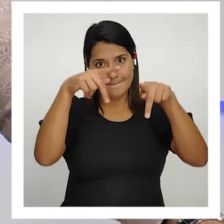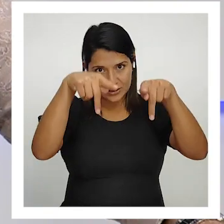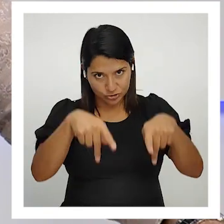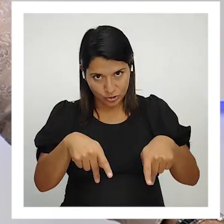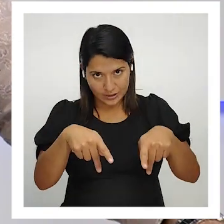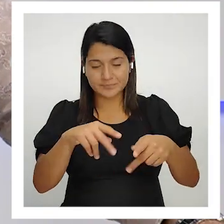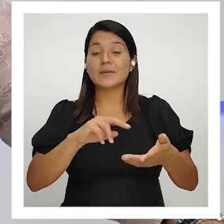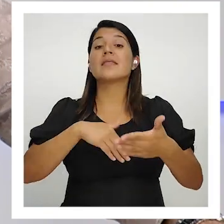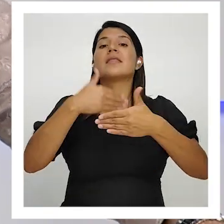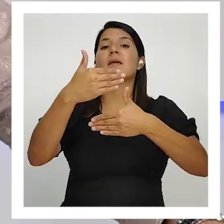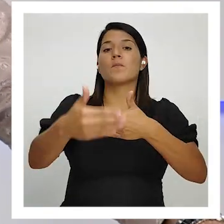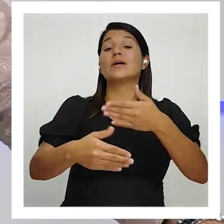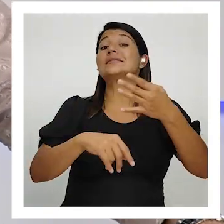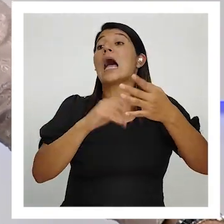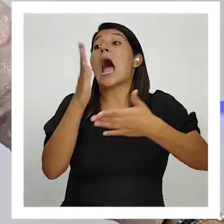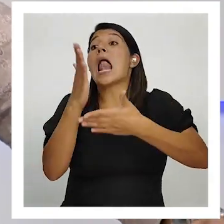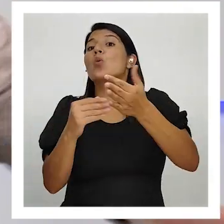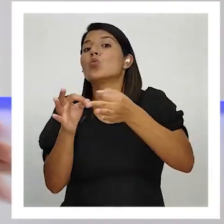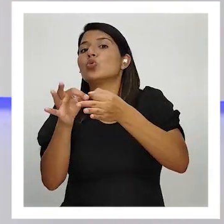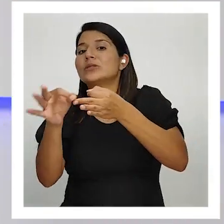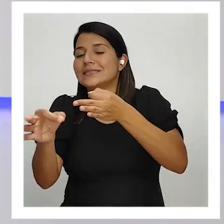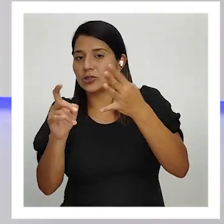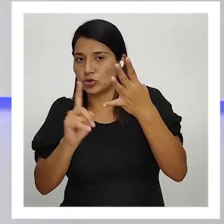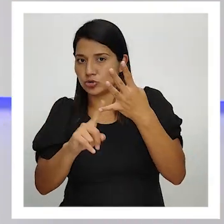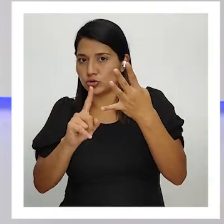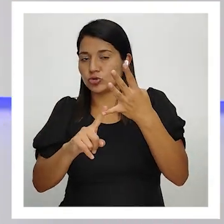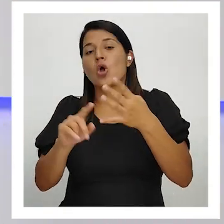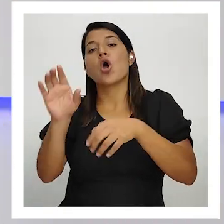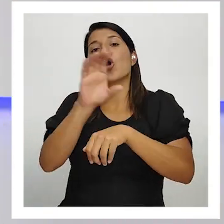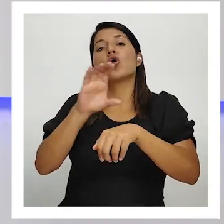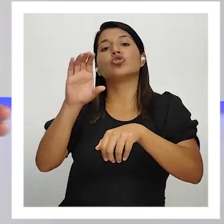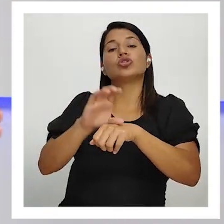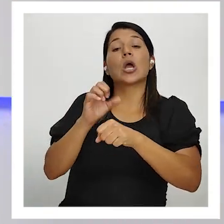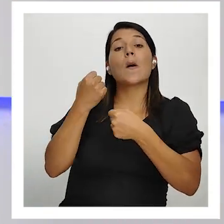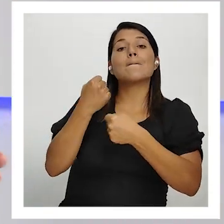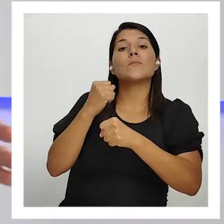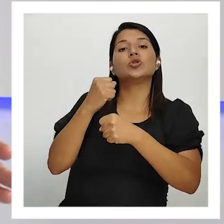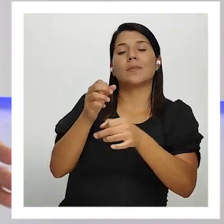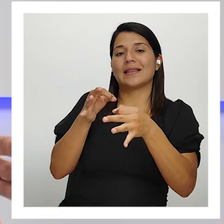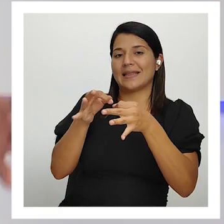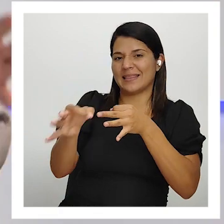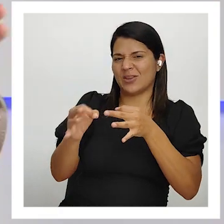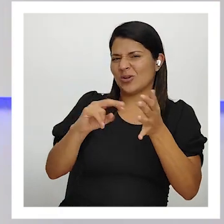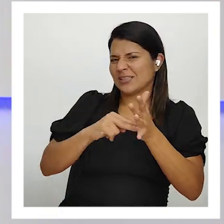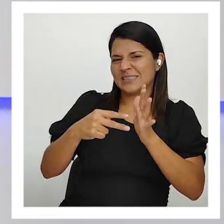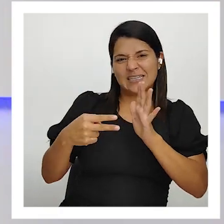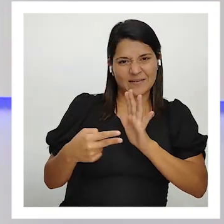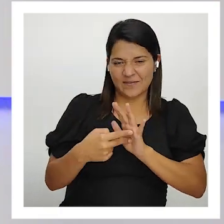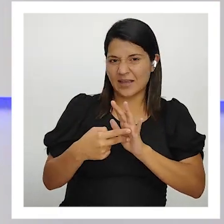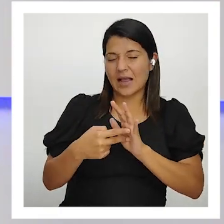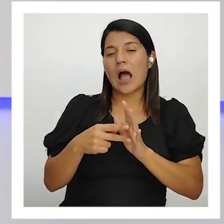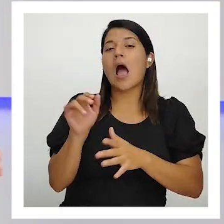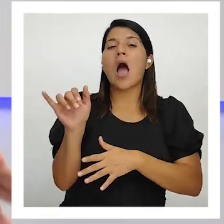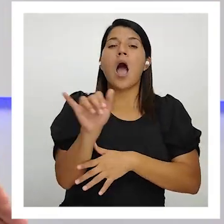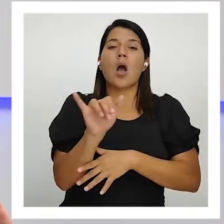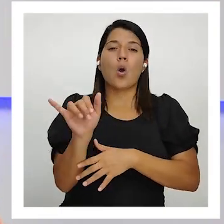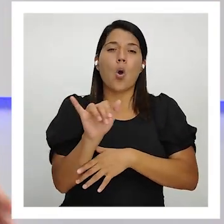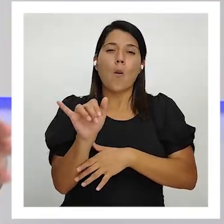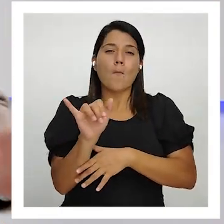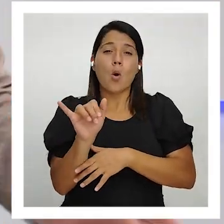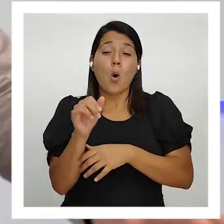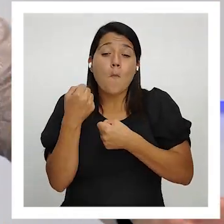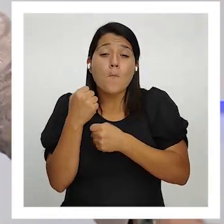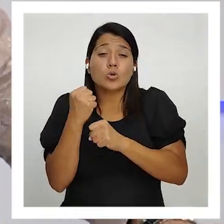como Consejo Municipal de Distrito, que también, para decirlo en sencillo, es más o menos una mini municipalidad